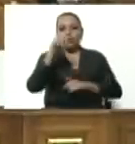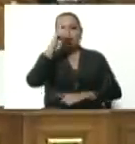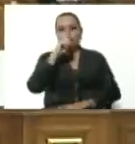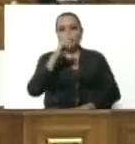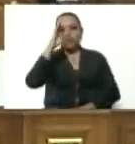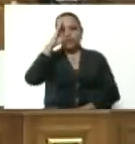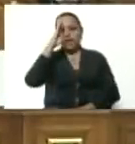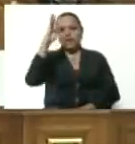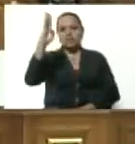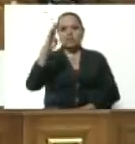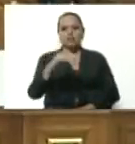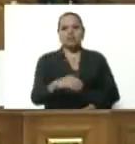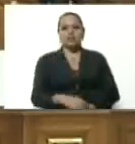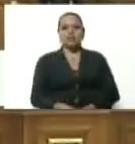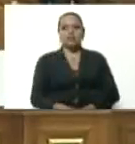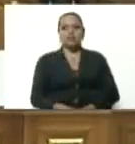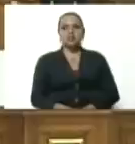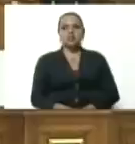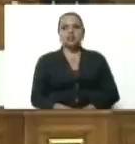Barinas, Linda Barinas,